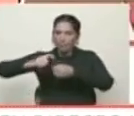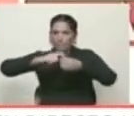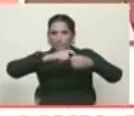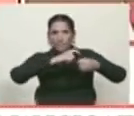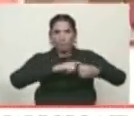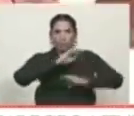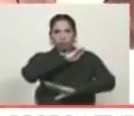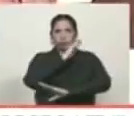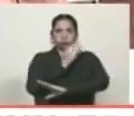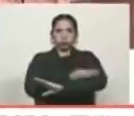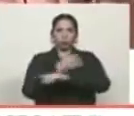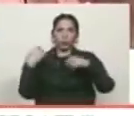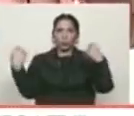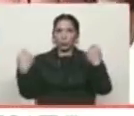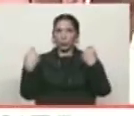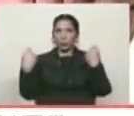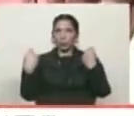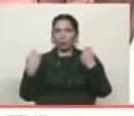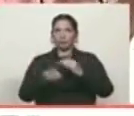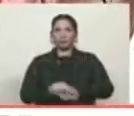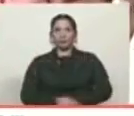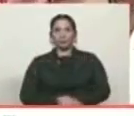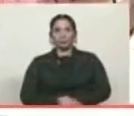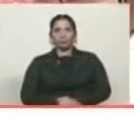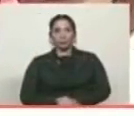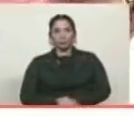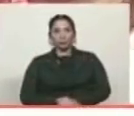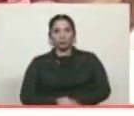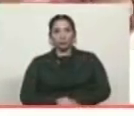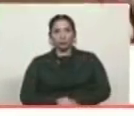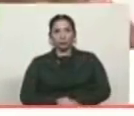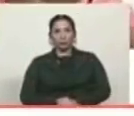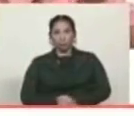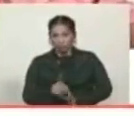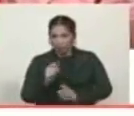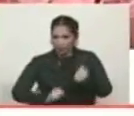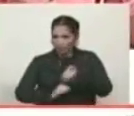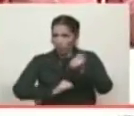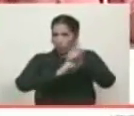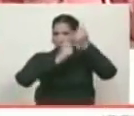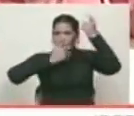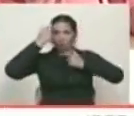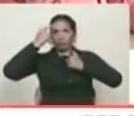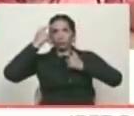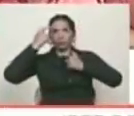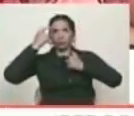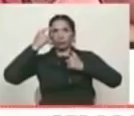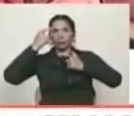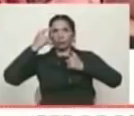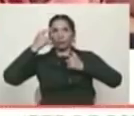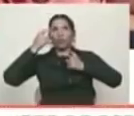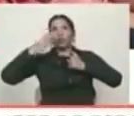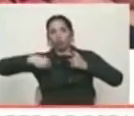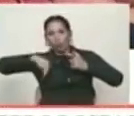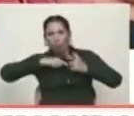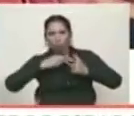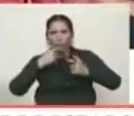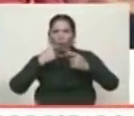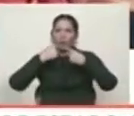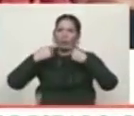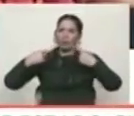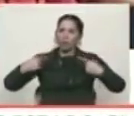del poder popular. Ese que impulsara el comandante Chávez y con el cual nos decía es